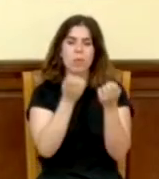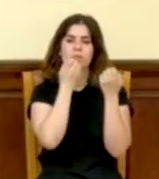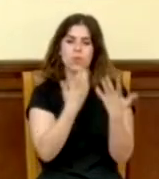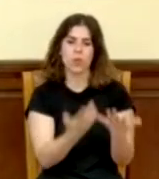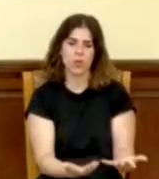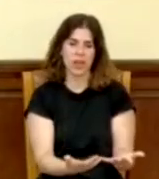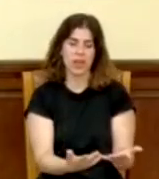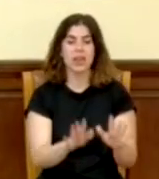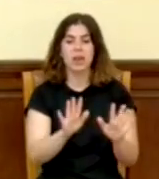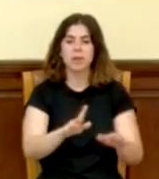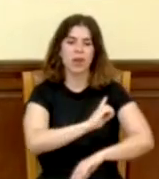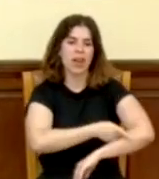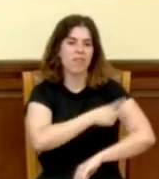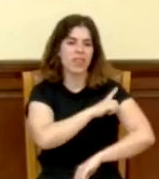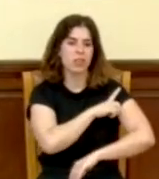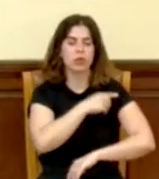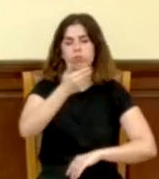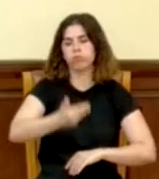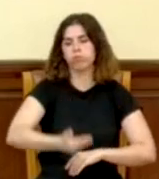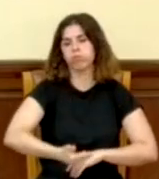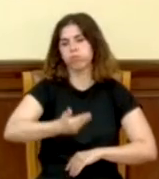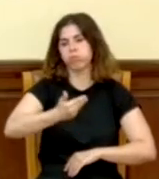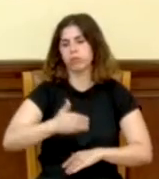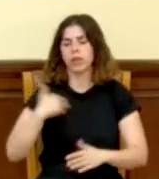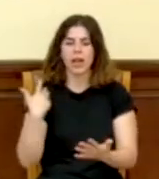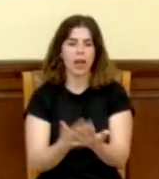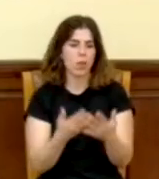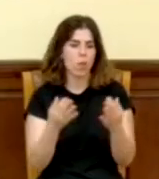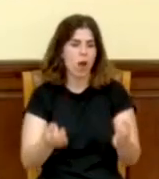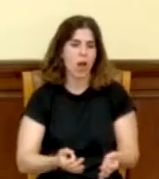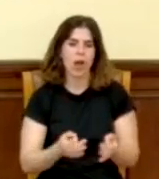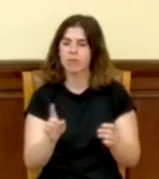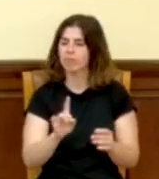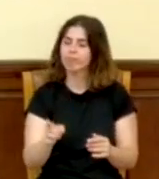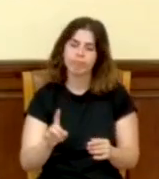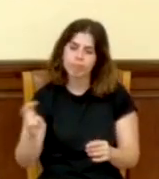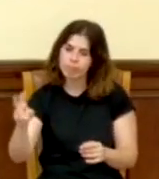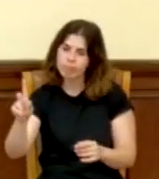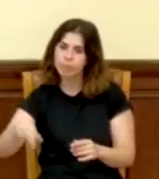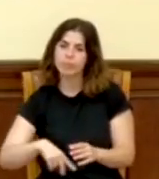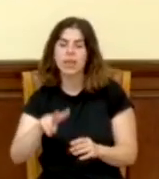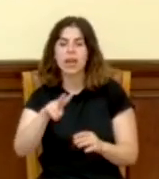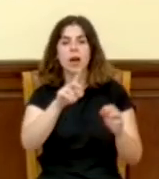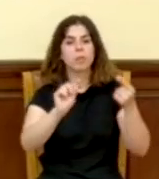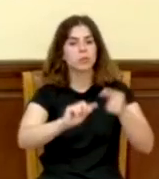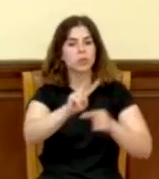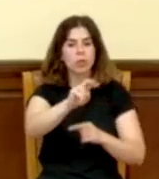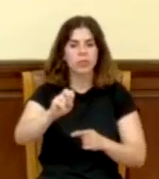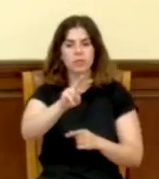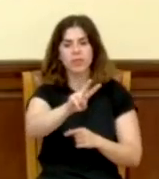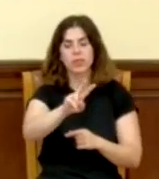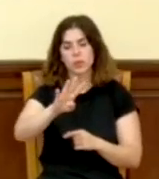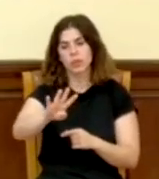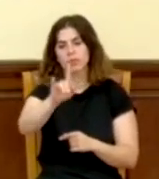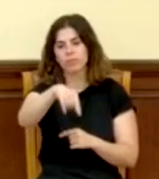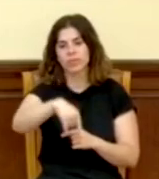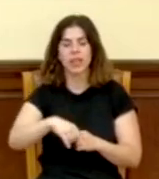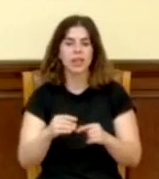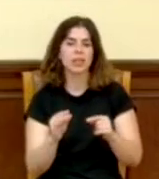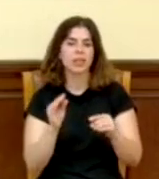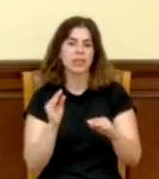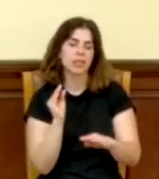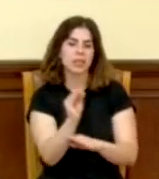incrementando los eventos grandilocuentes como están haciendo hasta ahora. En el presupuesto de 2024 ya redujeron las partidas destinadas al fomento